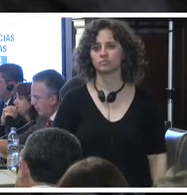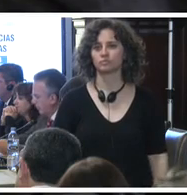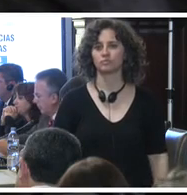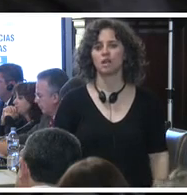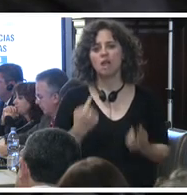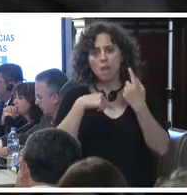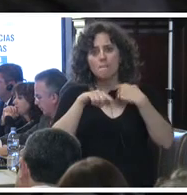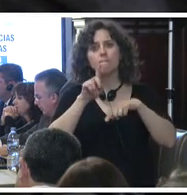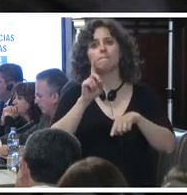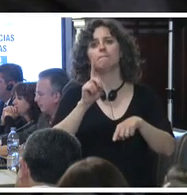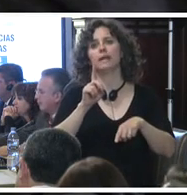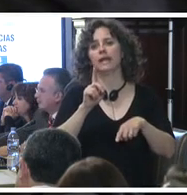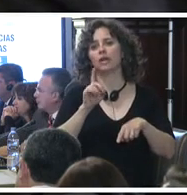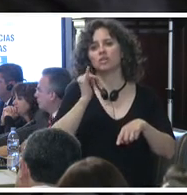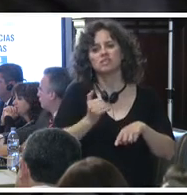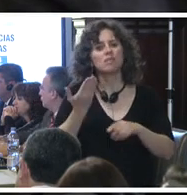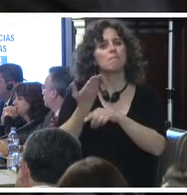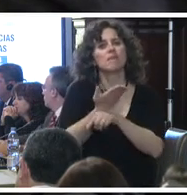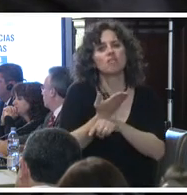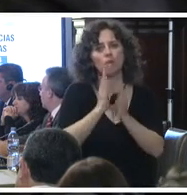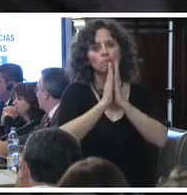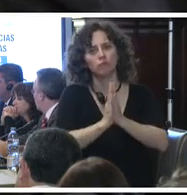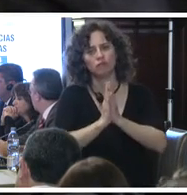pero si pedirles